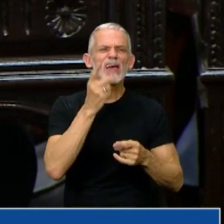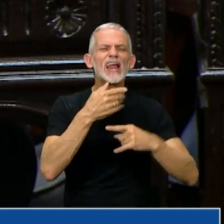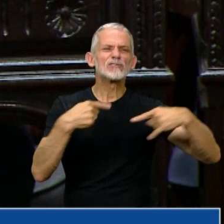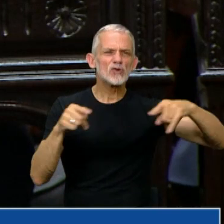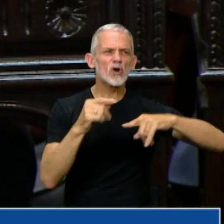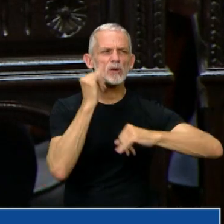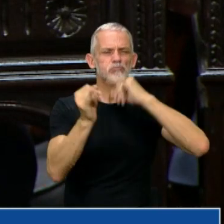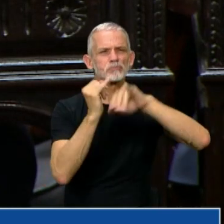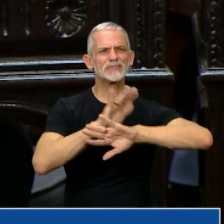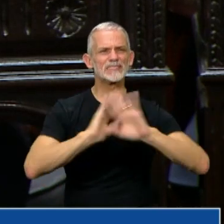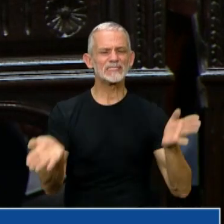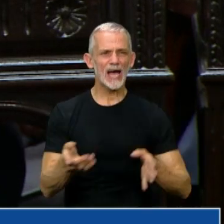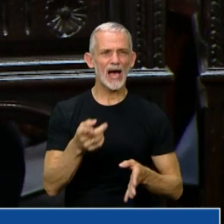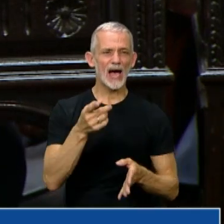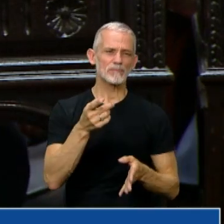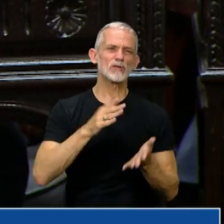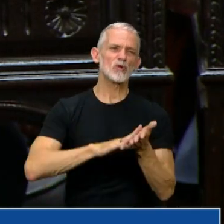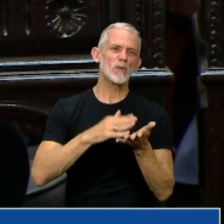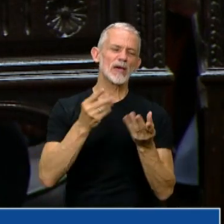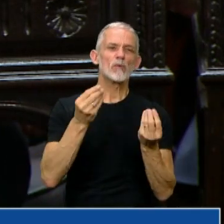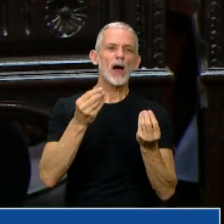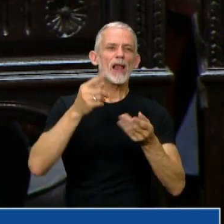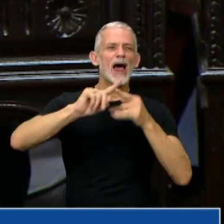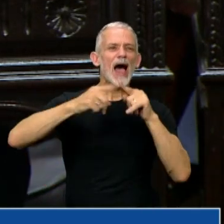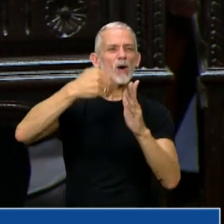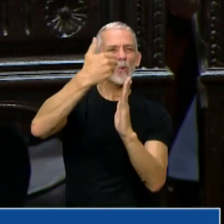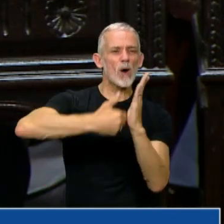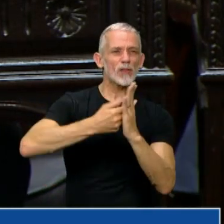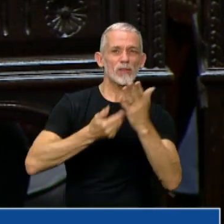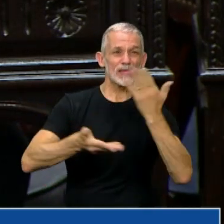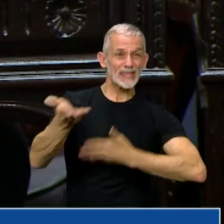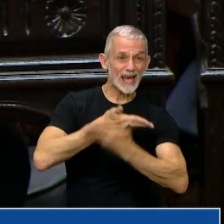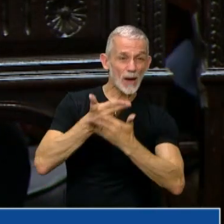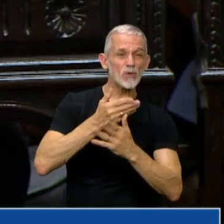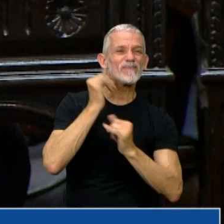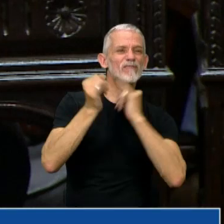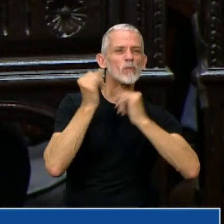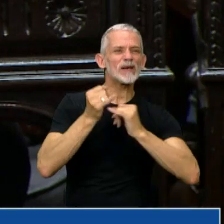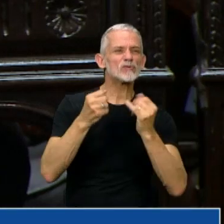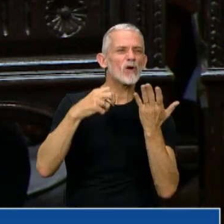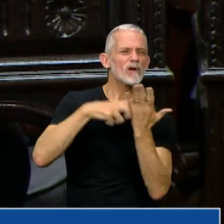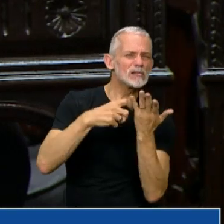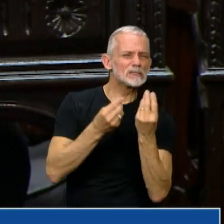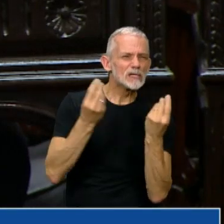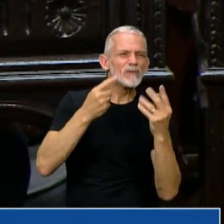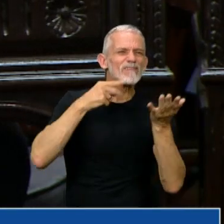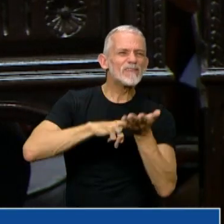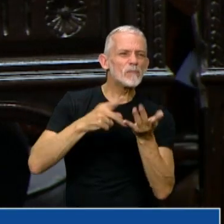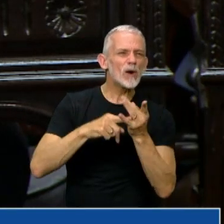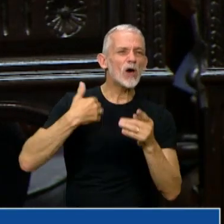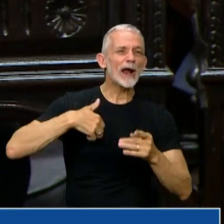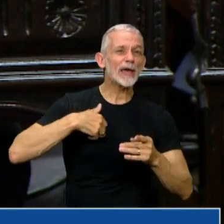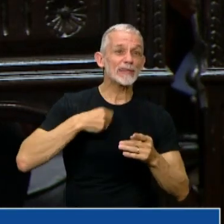declaraciones que hizo respecto del tratado del acuerdo de intercambio de información fiscal sobre cuentas de argentinos no